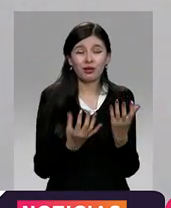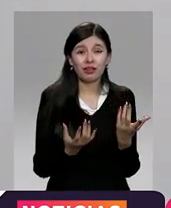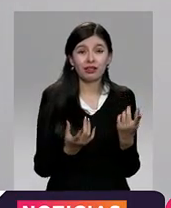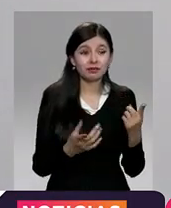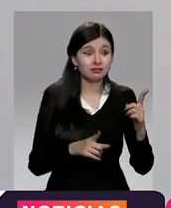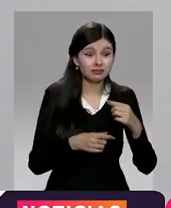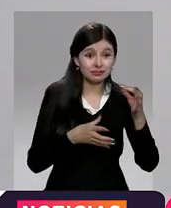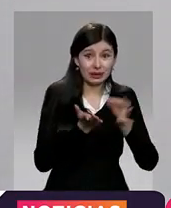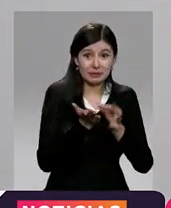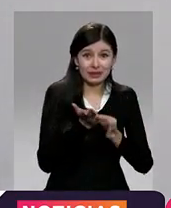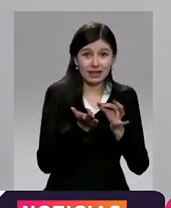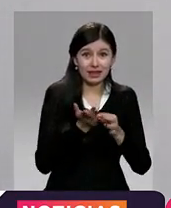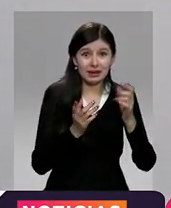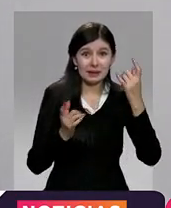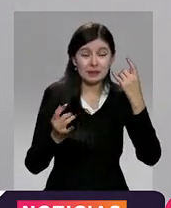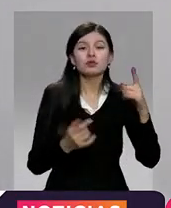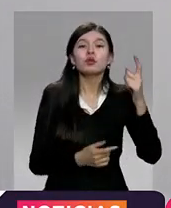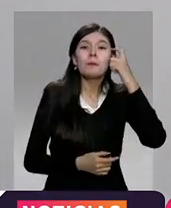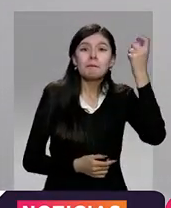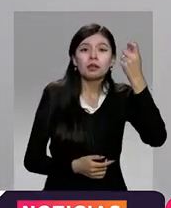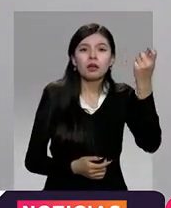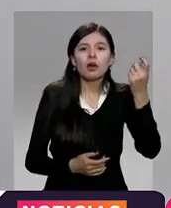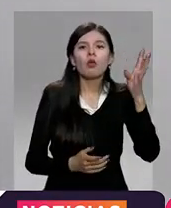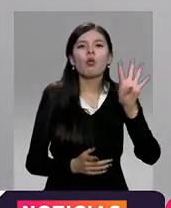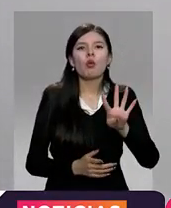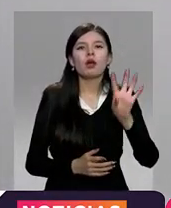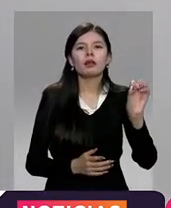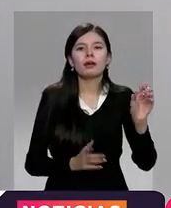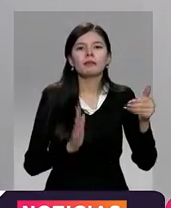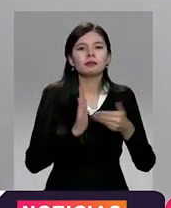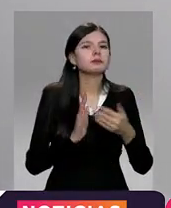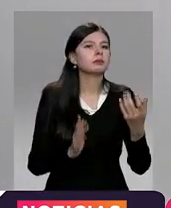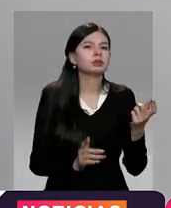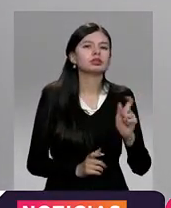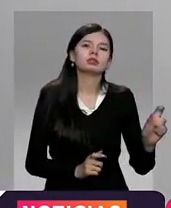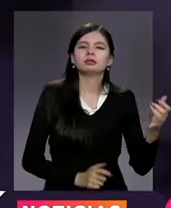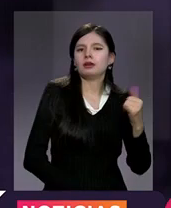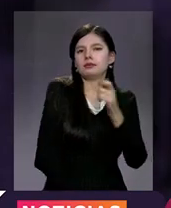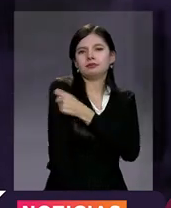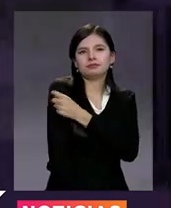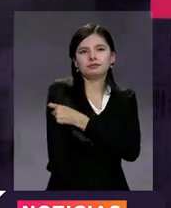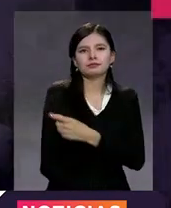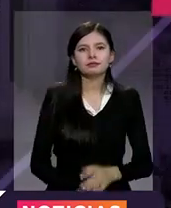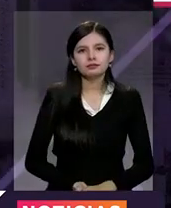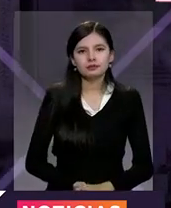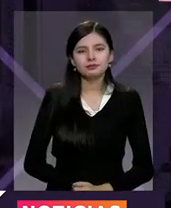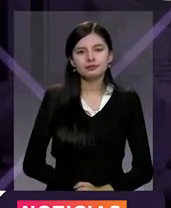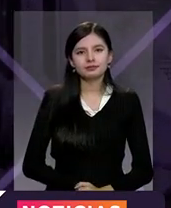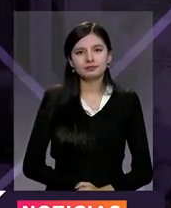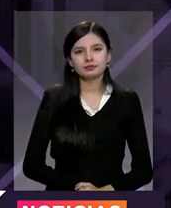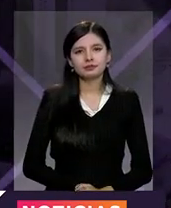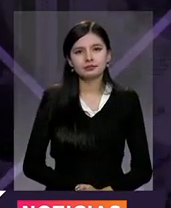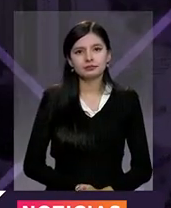del Meta, 47.300 personas han completado su esquema de vacunación.